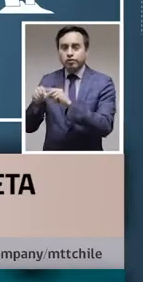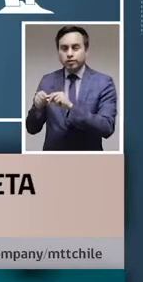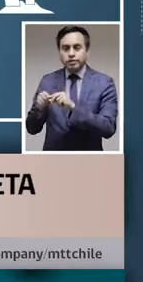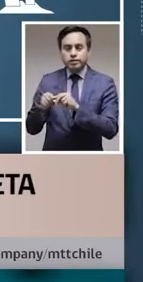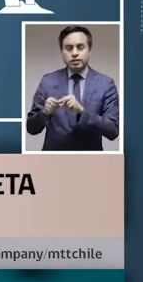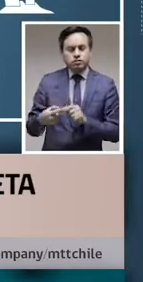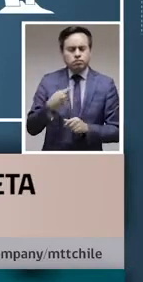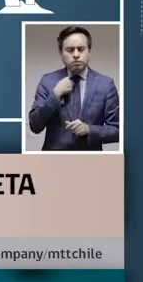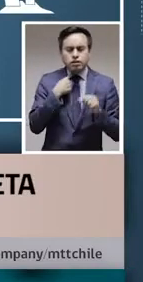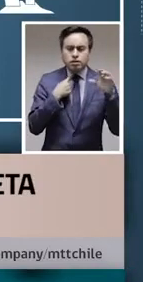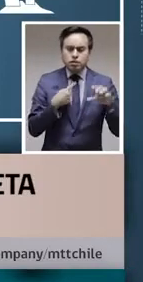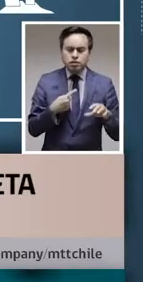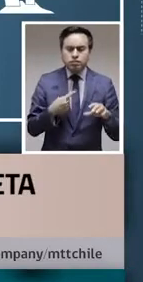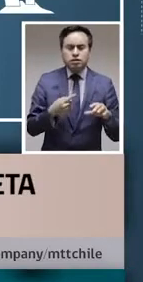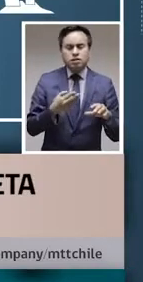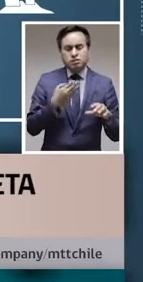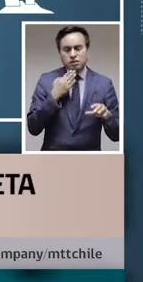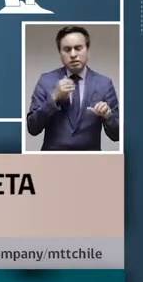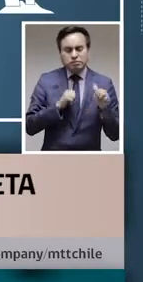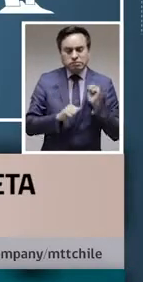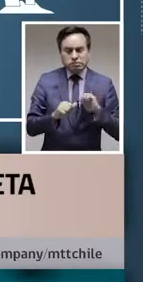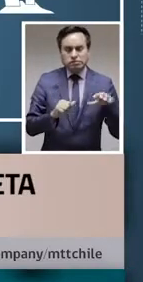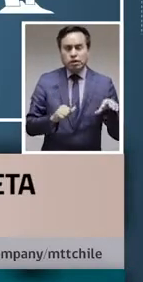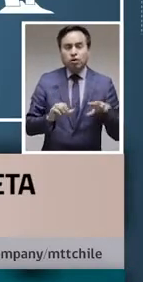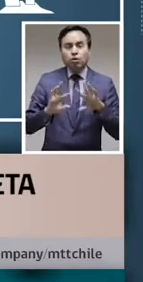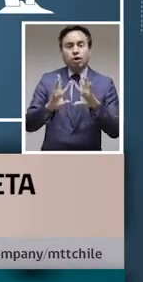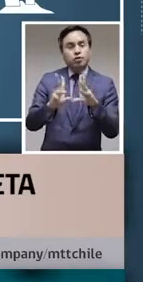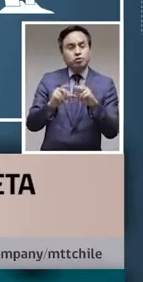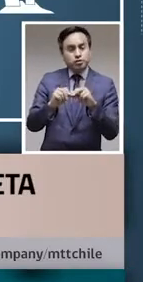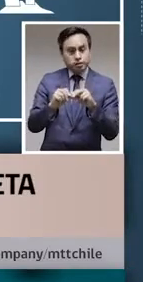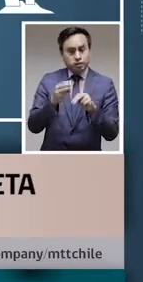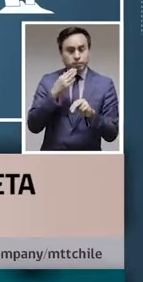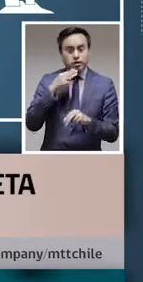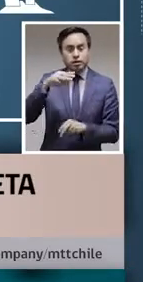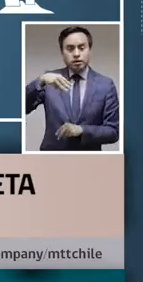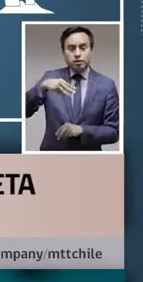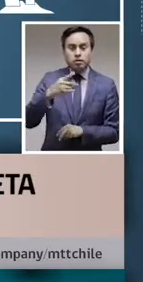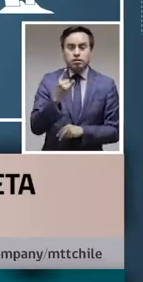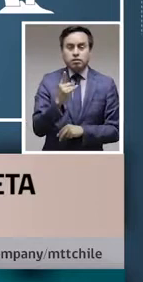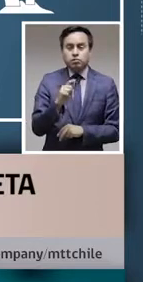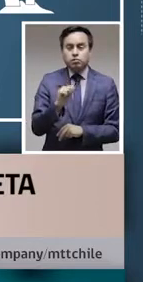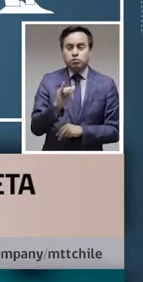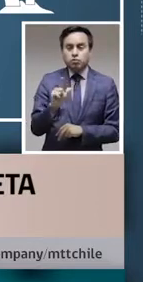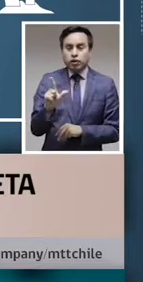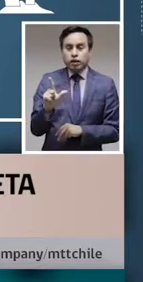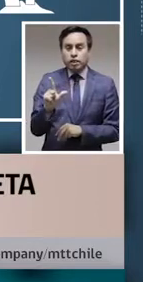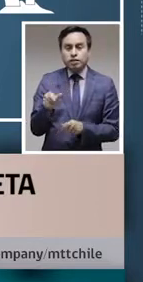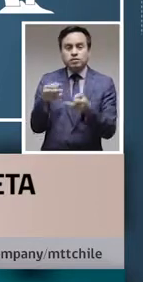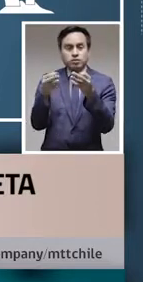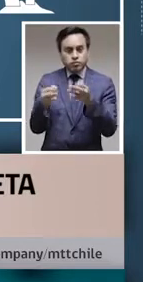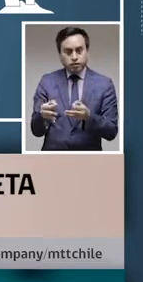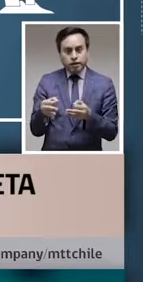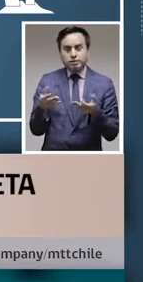de víctimas, con organizaciones como las mutuales de seguridad,